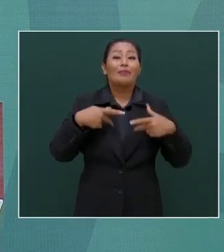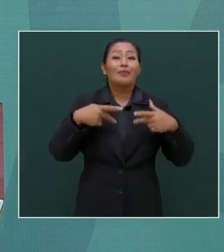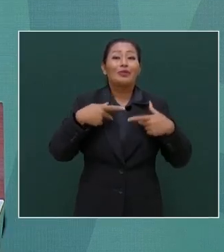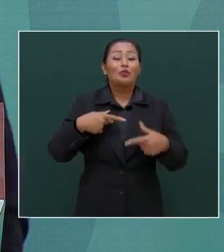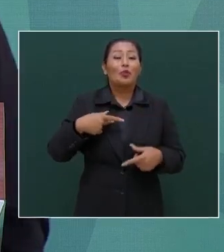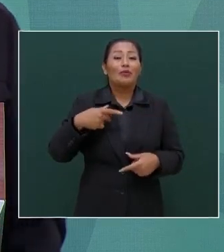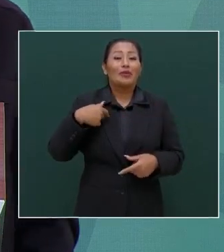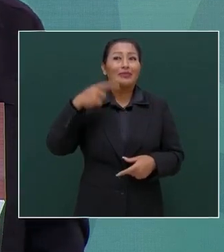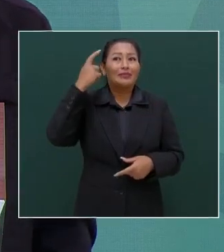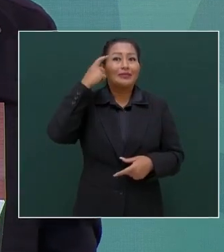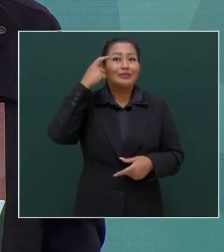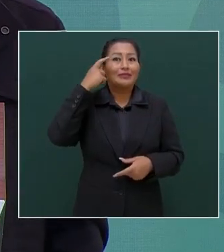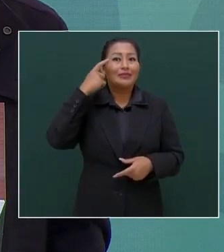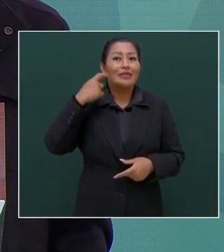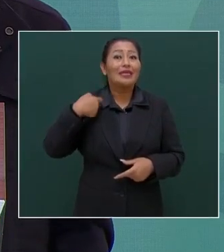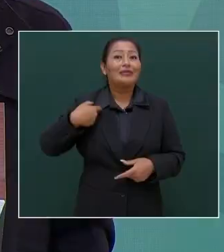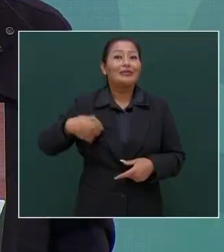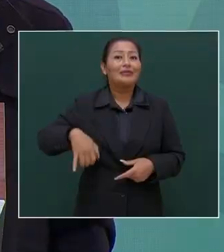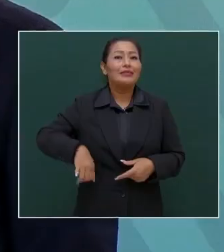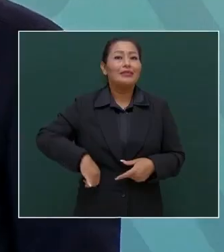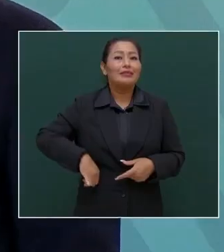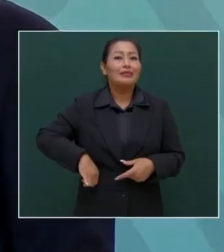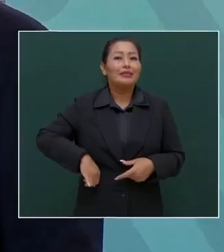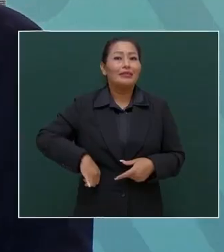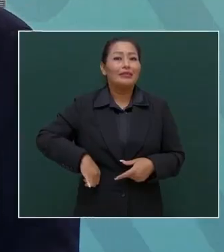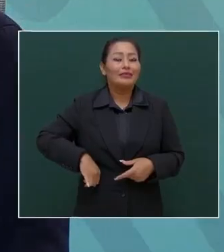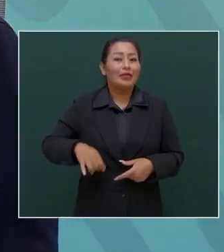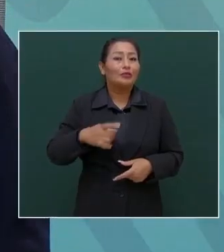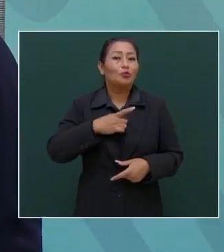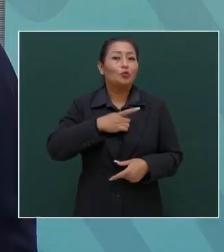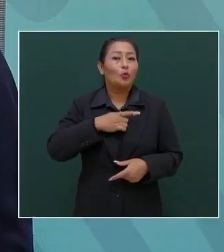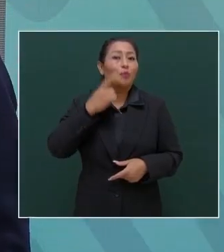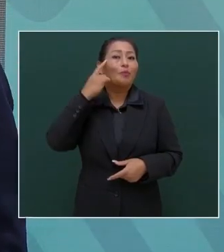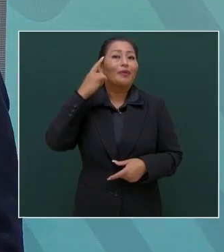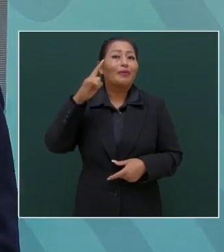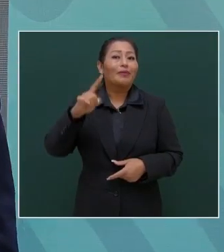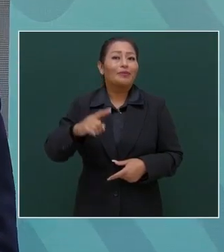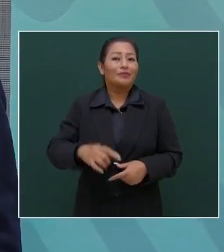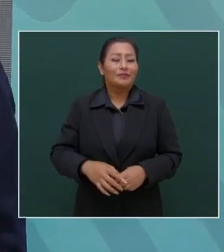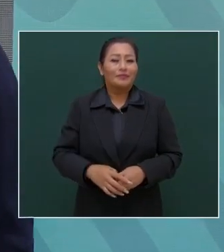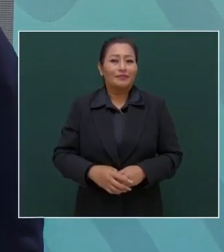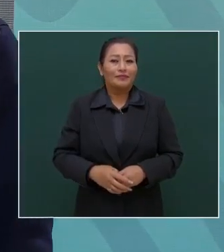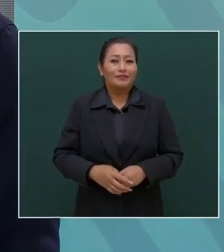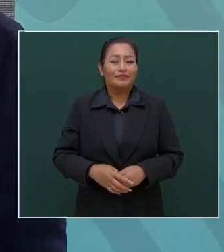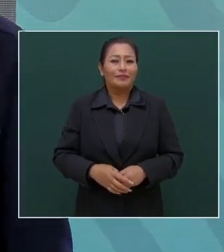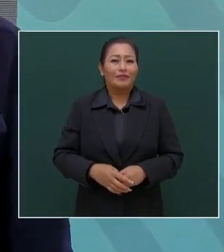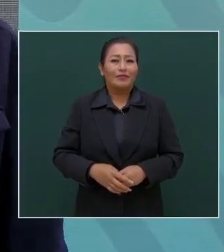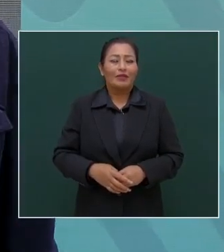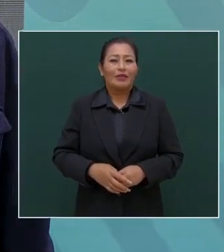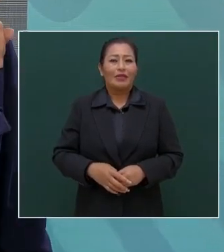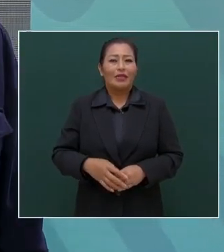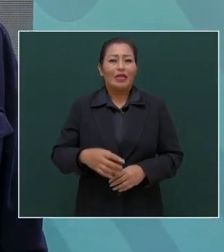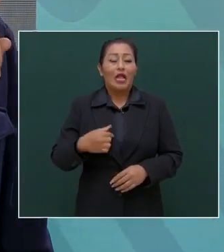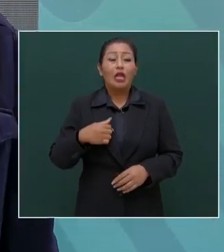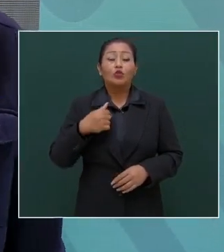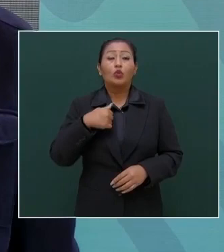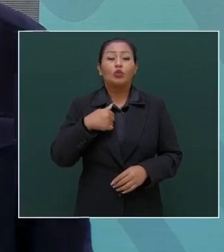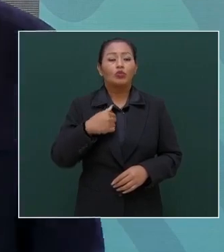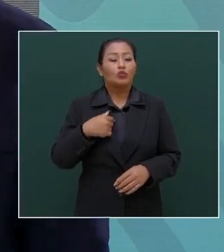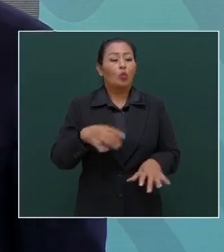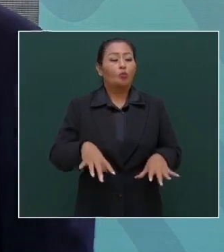no solo en demostrar de que somos